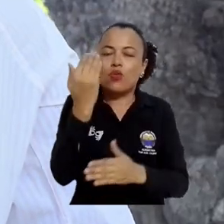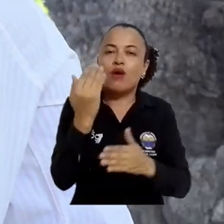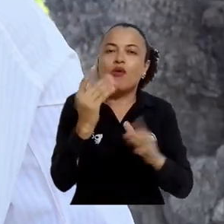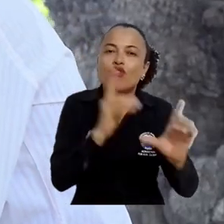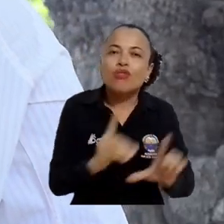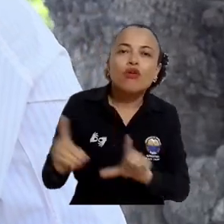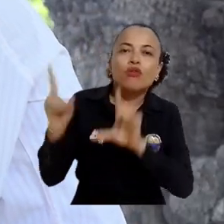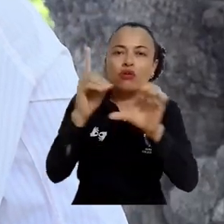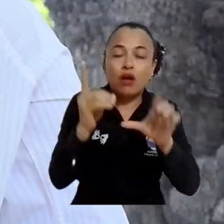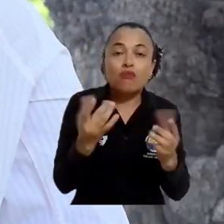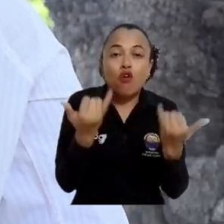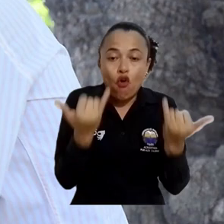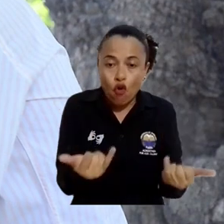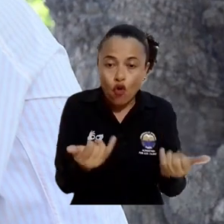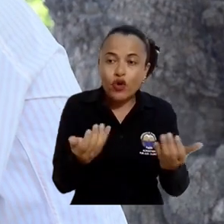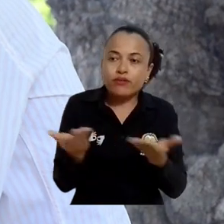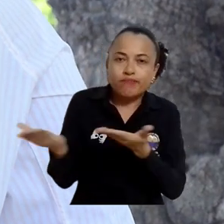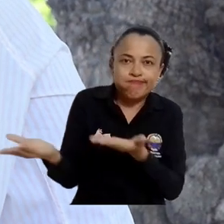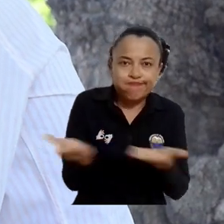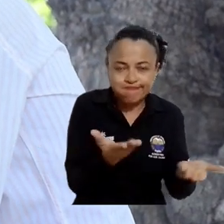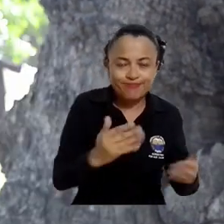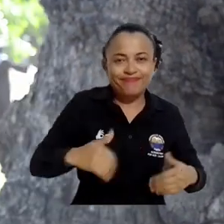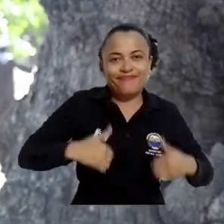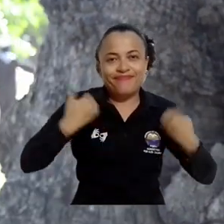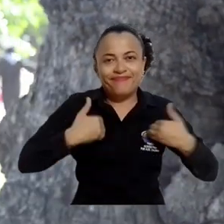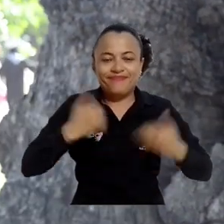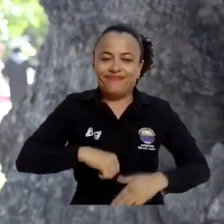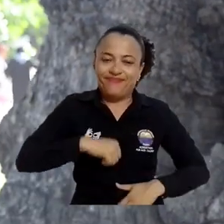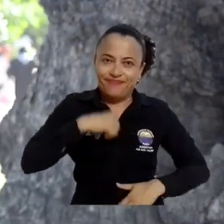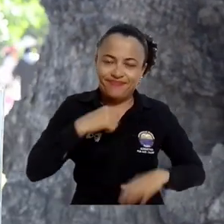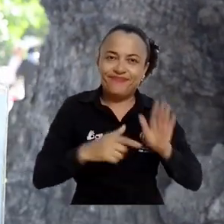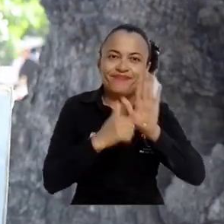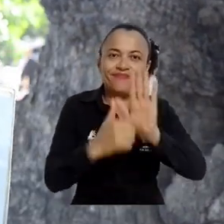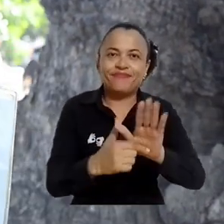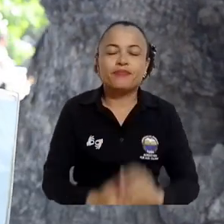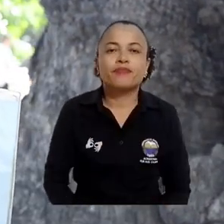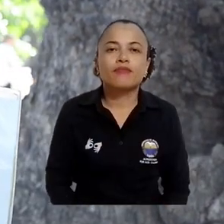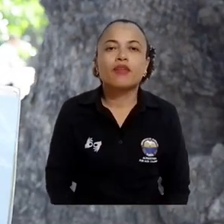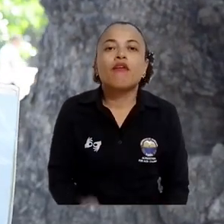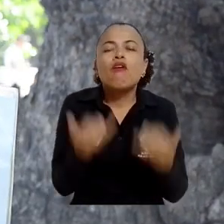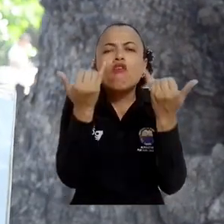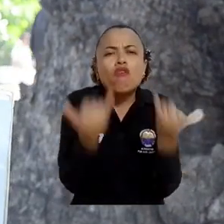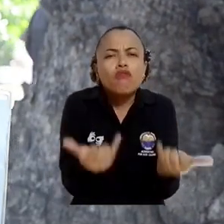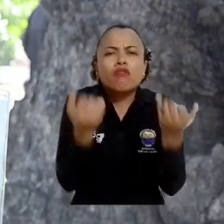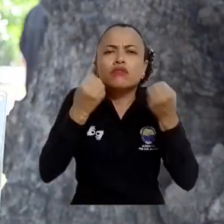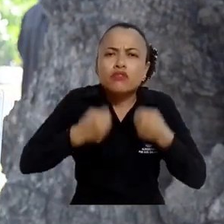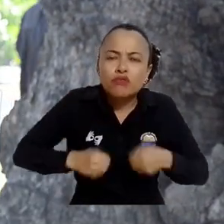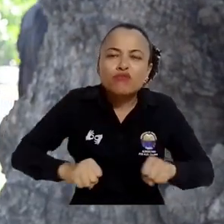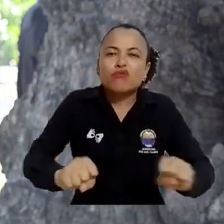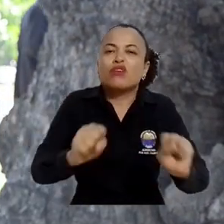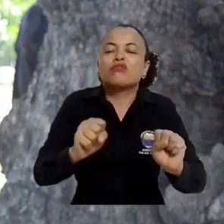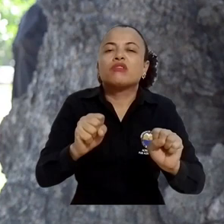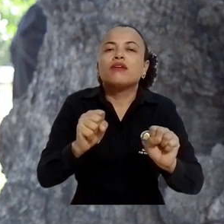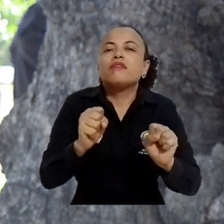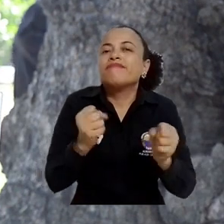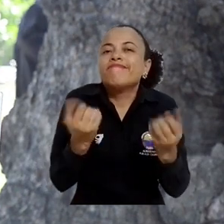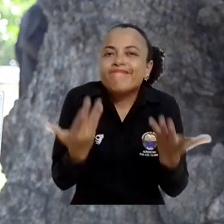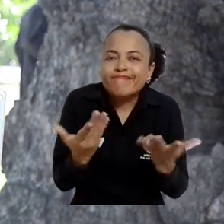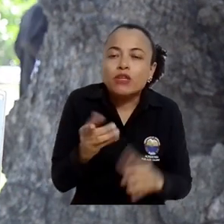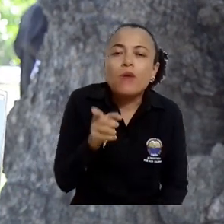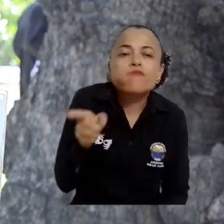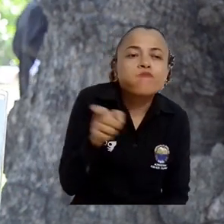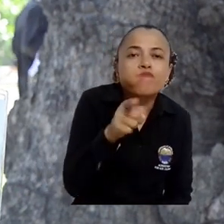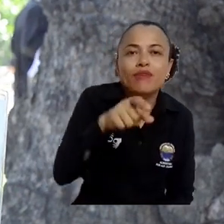con satisfacción, entregan sus primeros titulados. Hoy es un esfuerzo que se hace ante